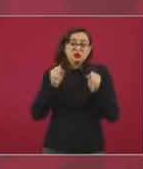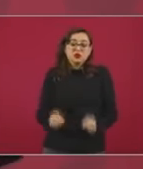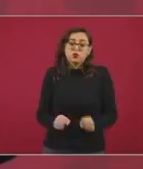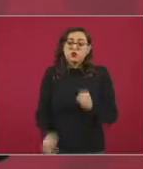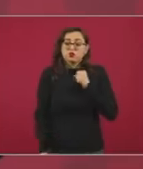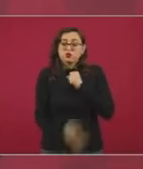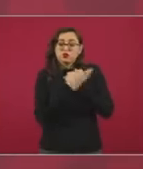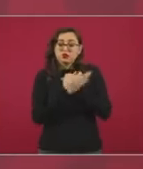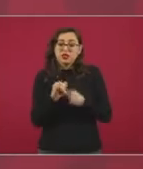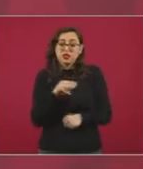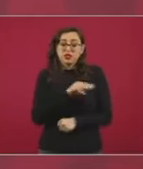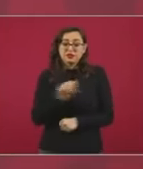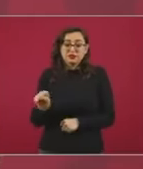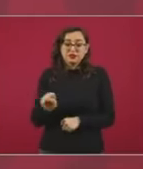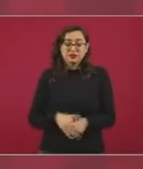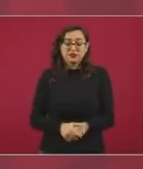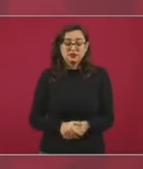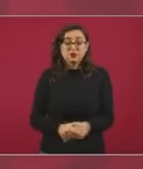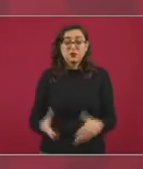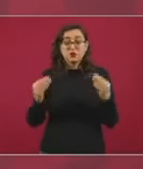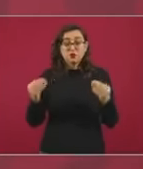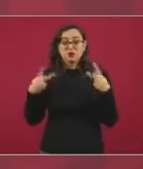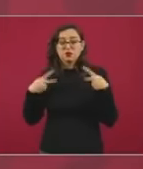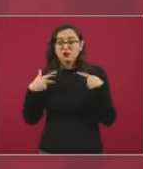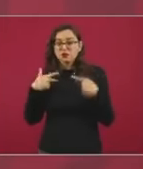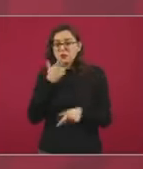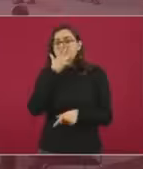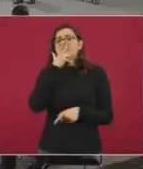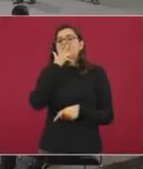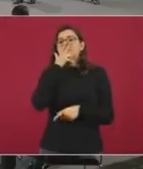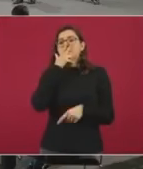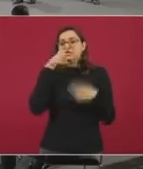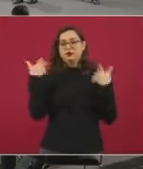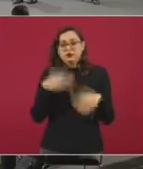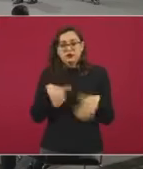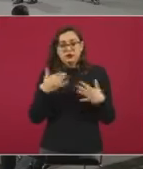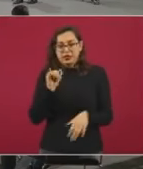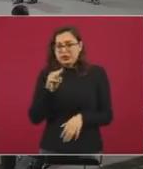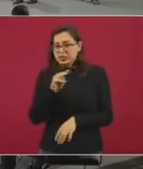Mucha gente valora lo del seguro. Muchos jóvenes